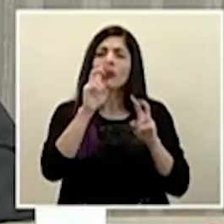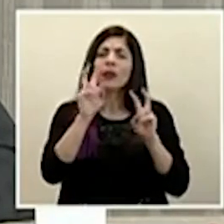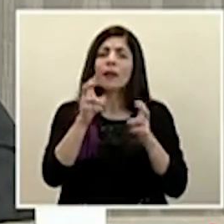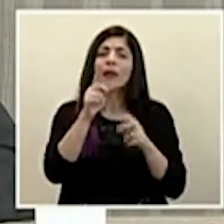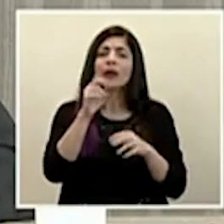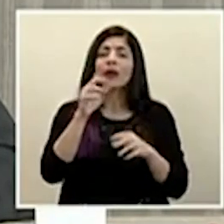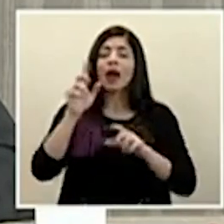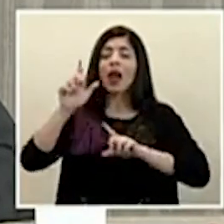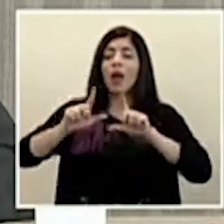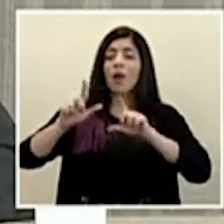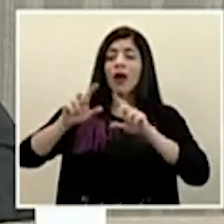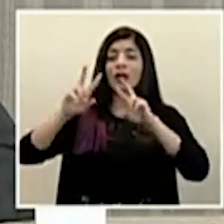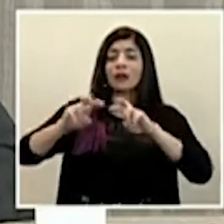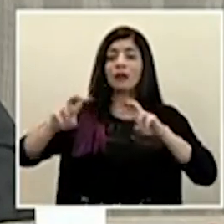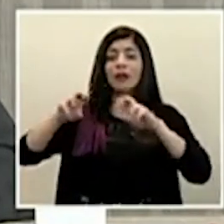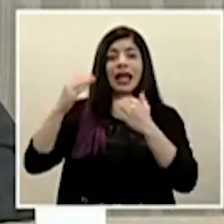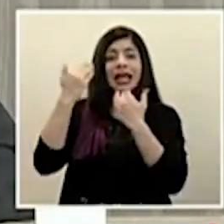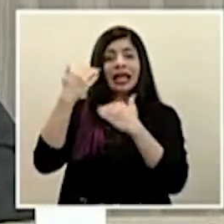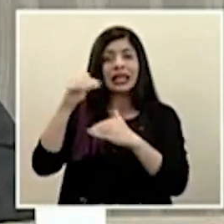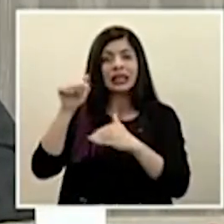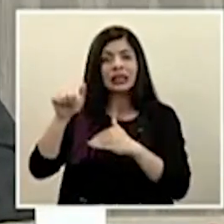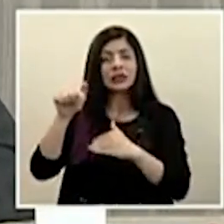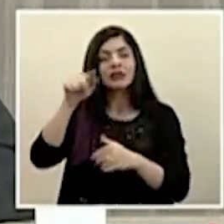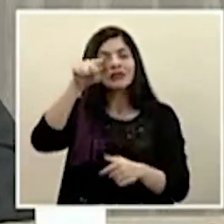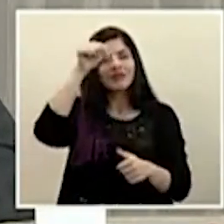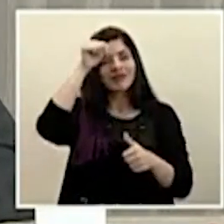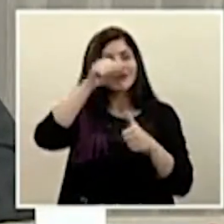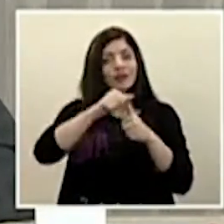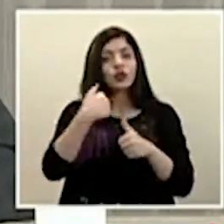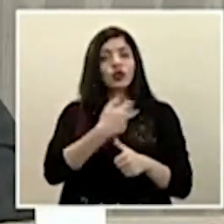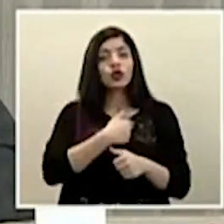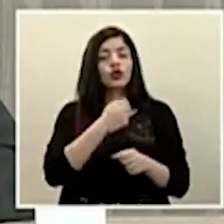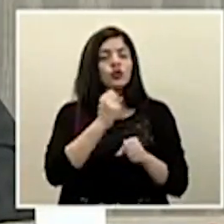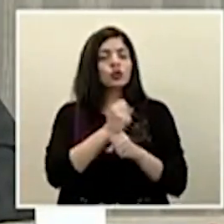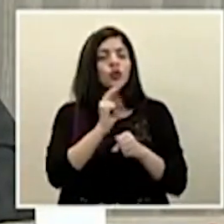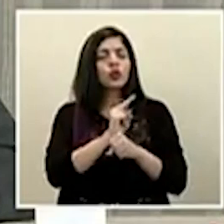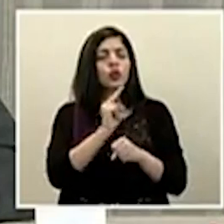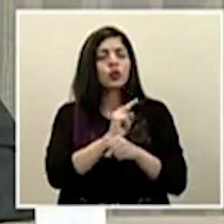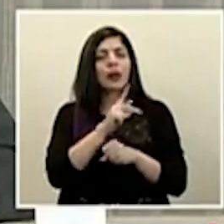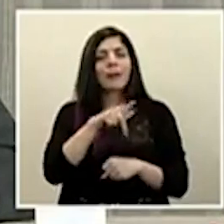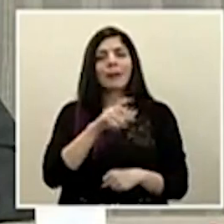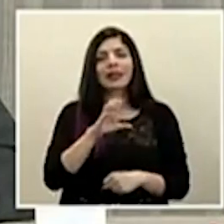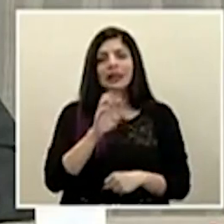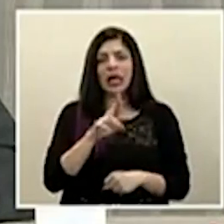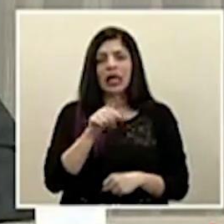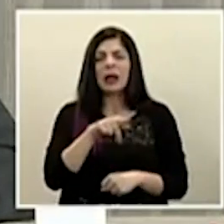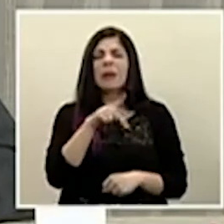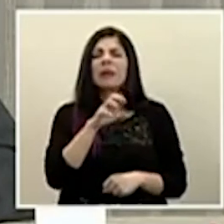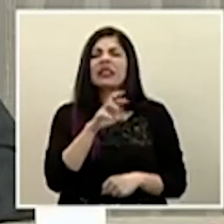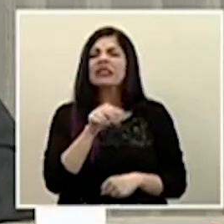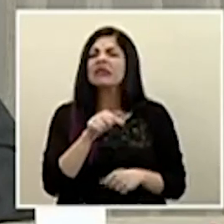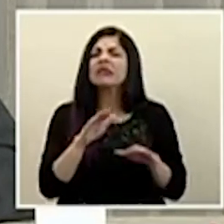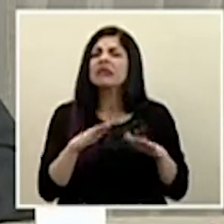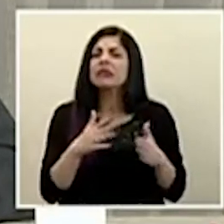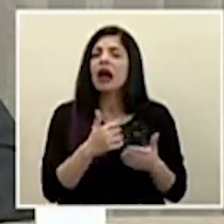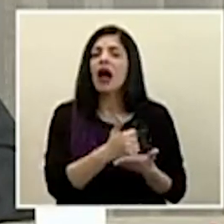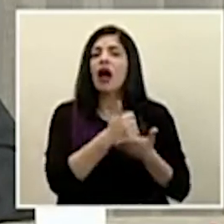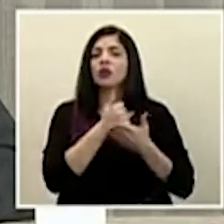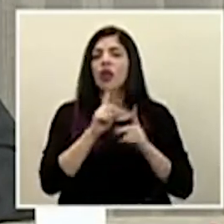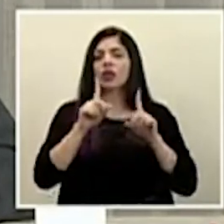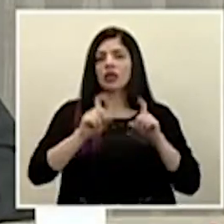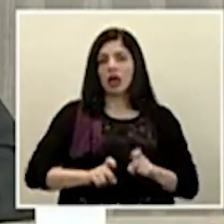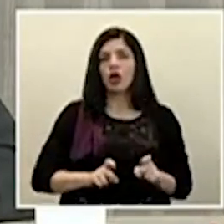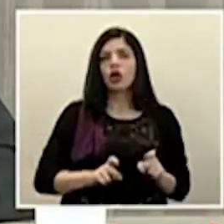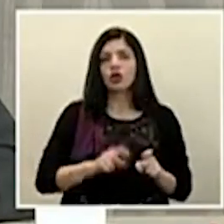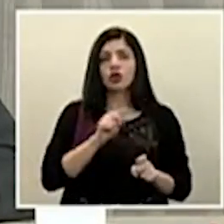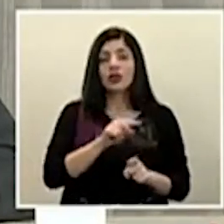que en un inicio hemos estado trabajando con lo que son las PCR. Las PCR son pruebas que permiten el diagnóstico, detectan